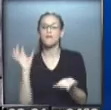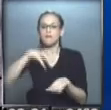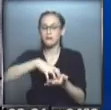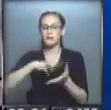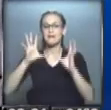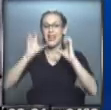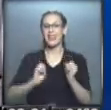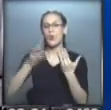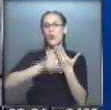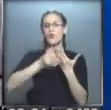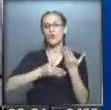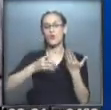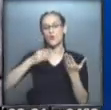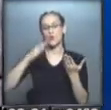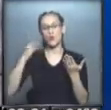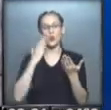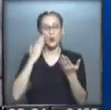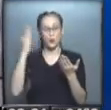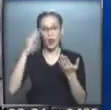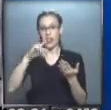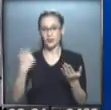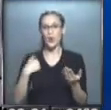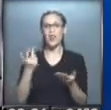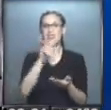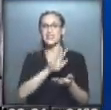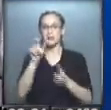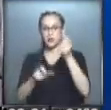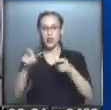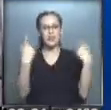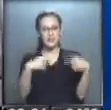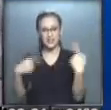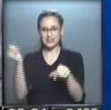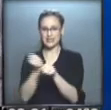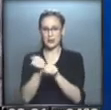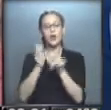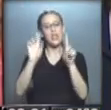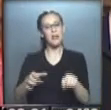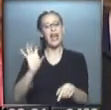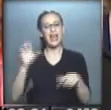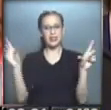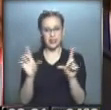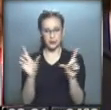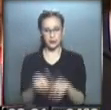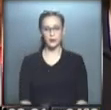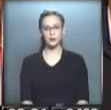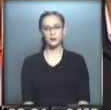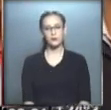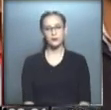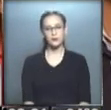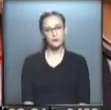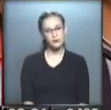de tener un auditorio para 300 personas, distintas actividades, incluso un canal de televisión. Cuando hay una